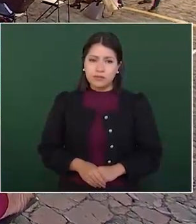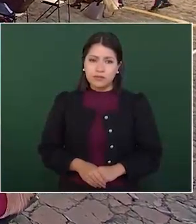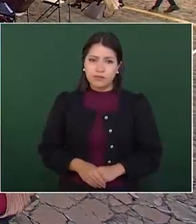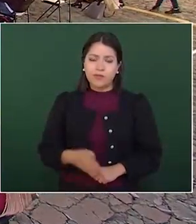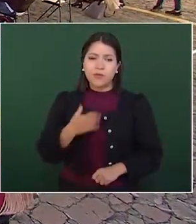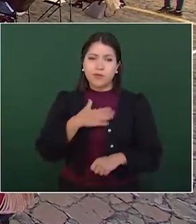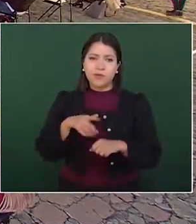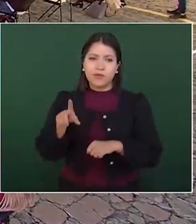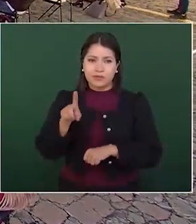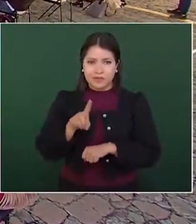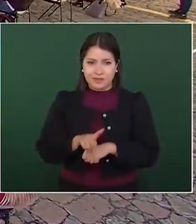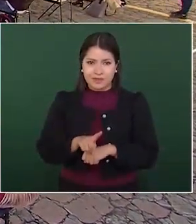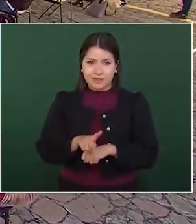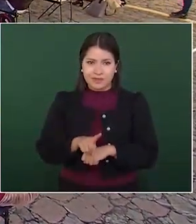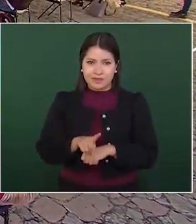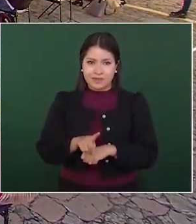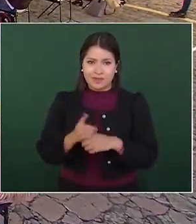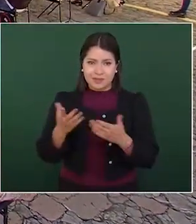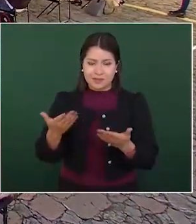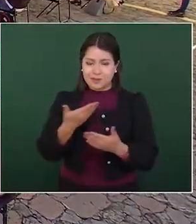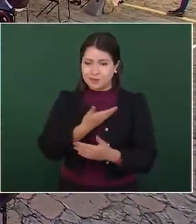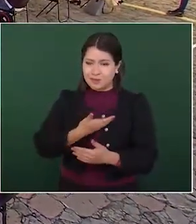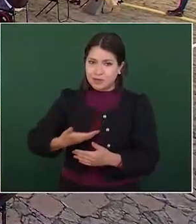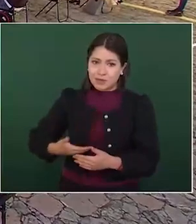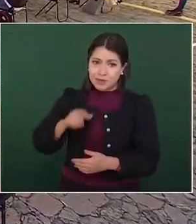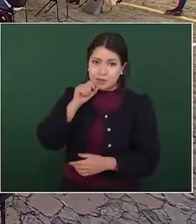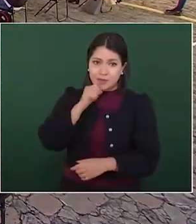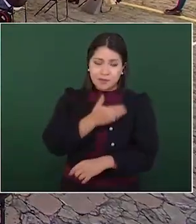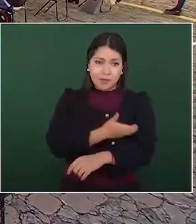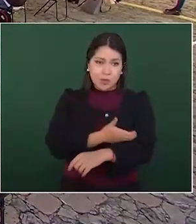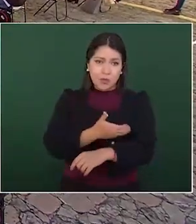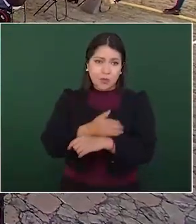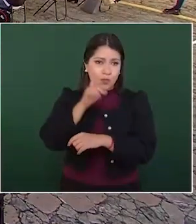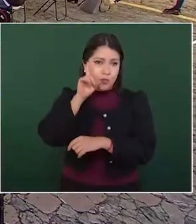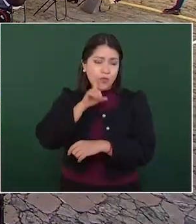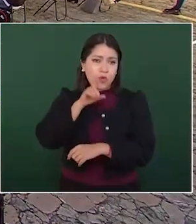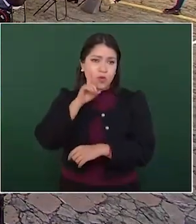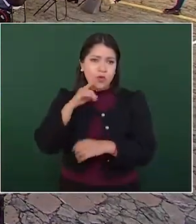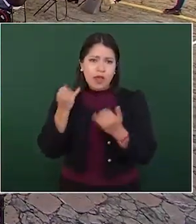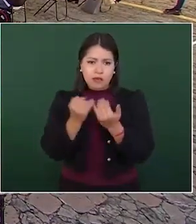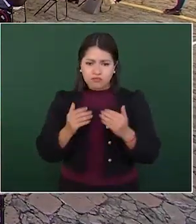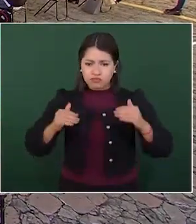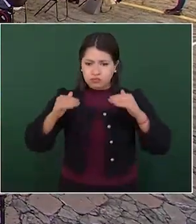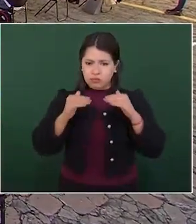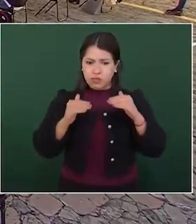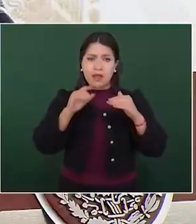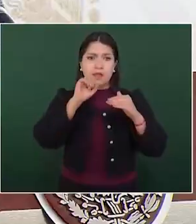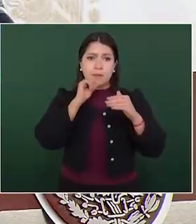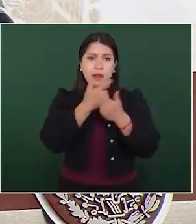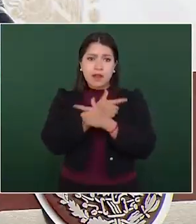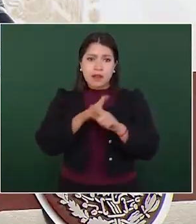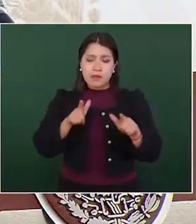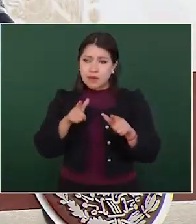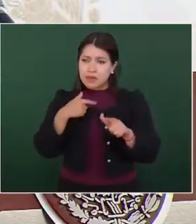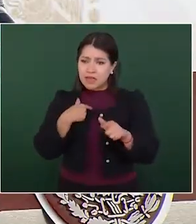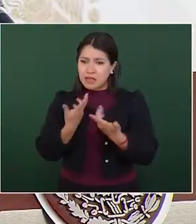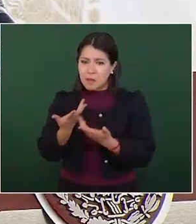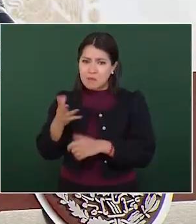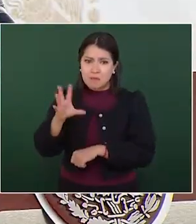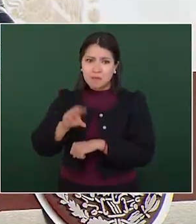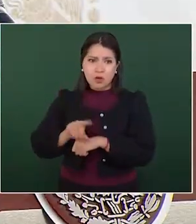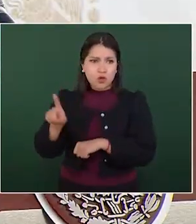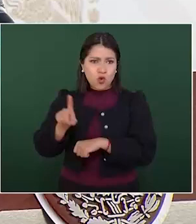Buenos días, señor presidente, compañeras. La igualdad como la libertad no se concede, se